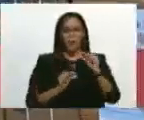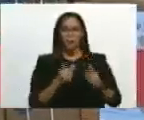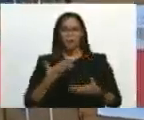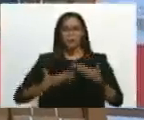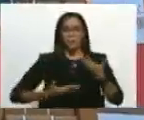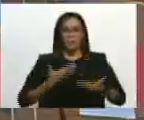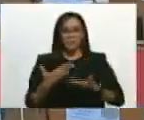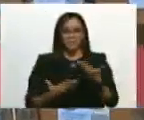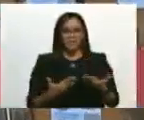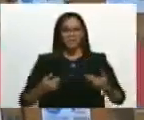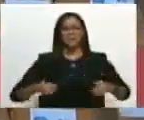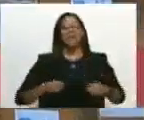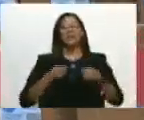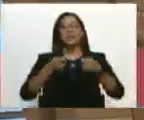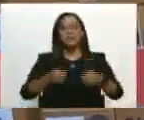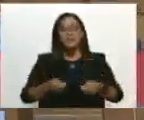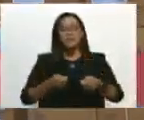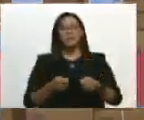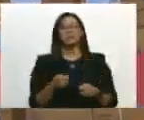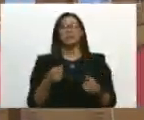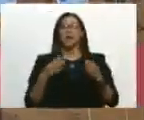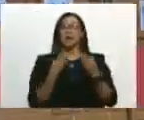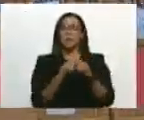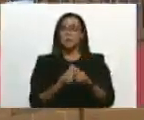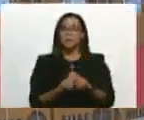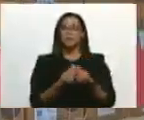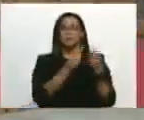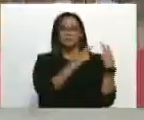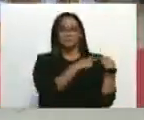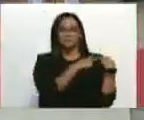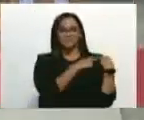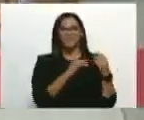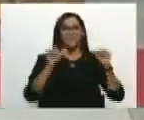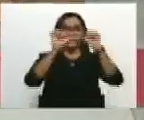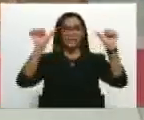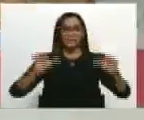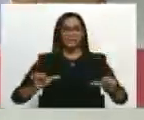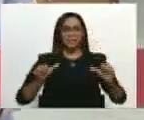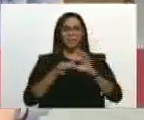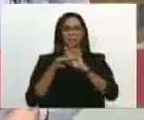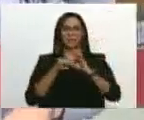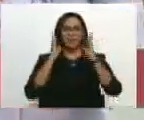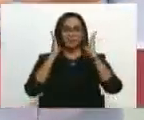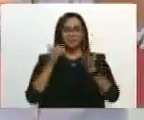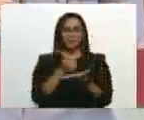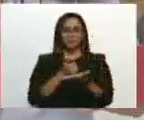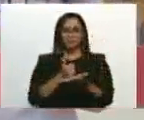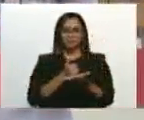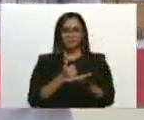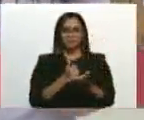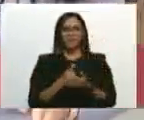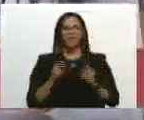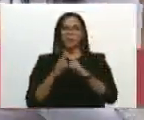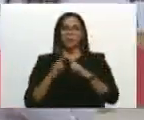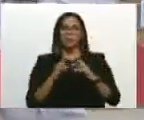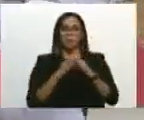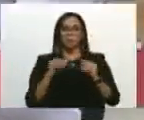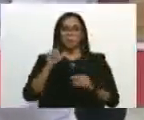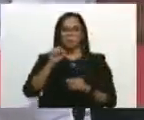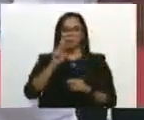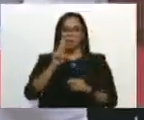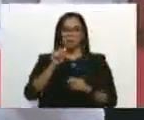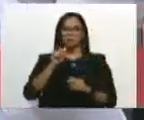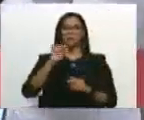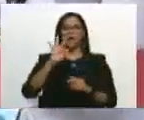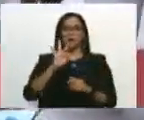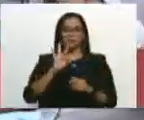proceso de esta entrega, nos acompaña la responsable del Sistema Unificado de Atención Farmacéutica, conocido por todos como el SUAF.